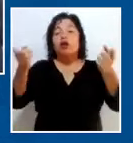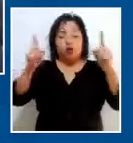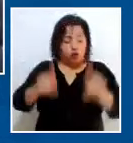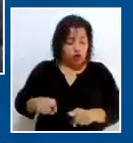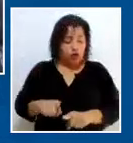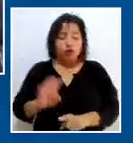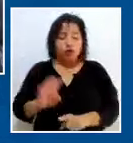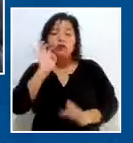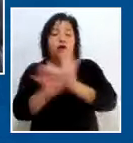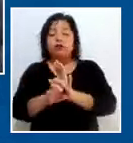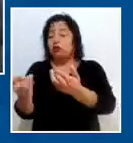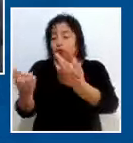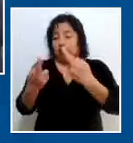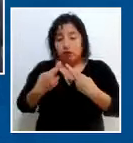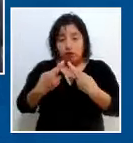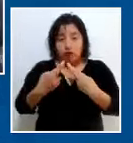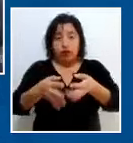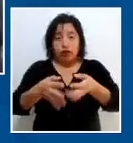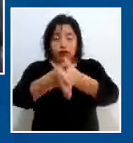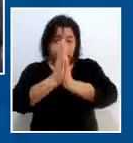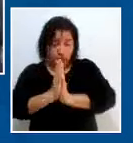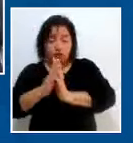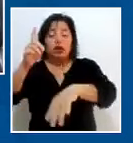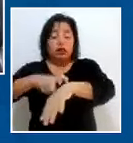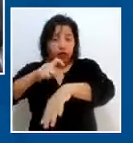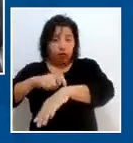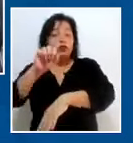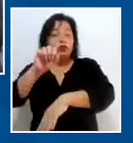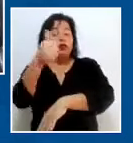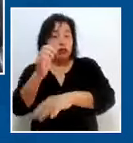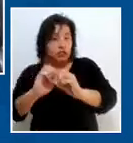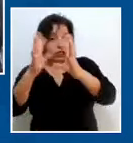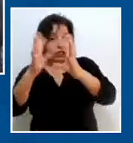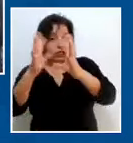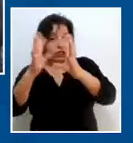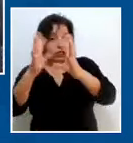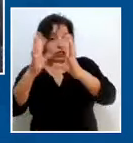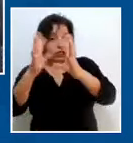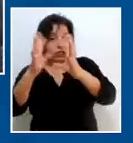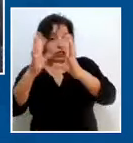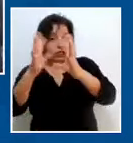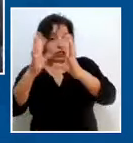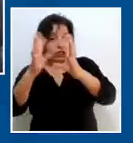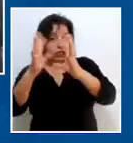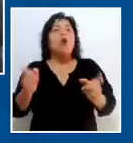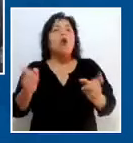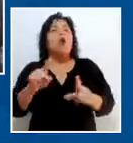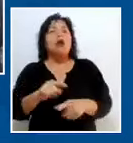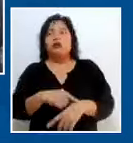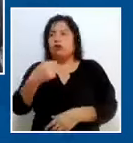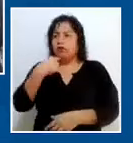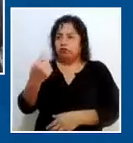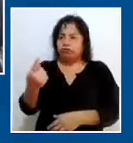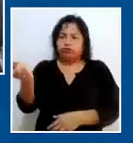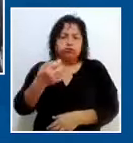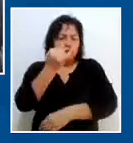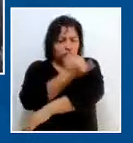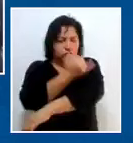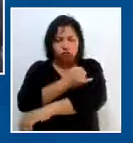solicitud pasado el plazo legal de los 10 días hábiles, o cuando me deniegan la información de